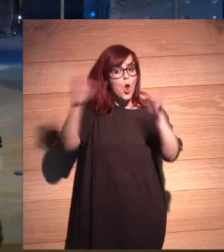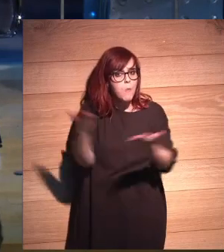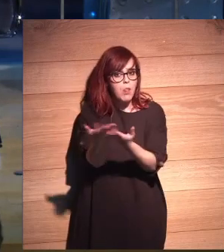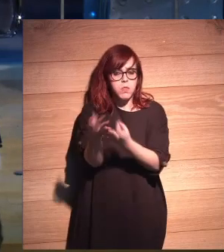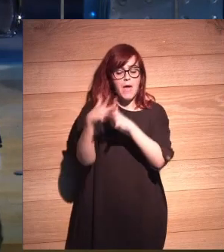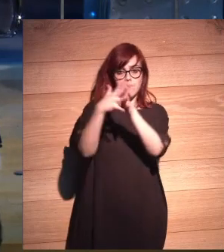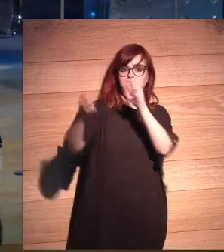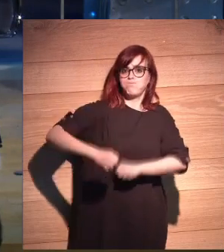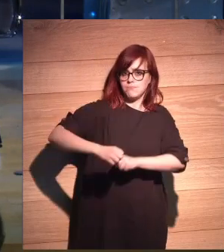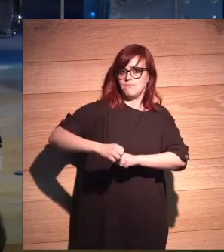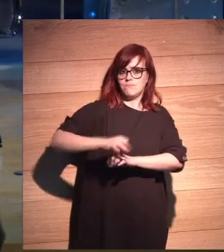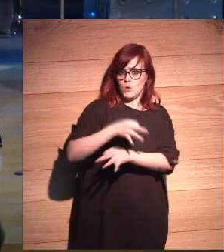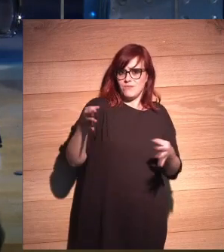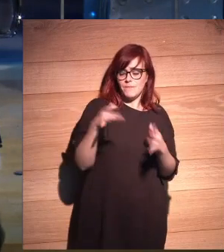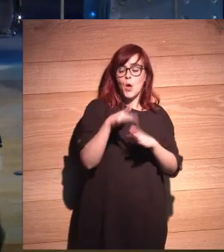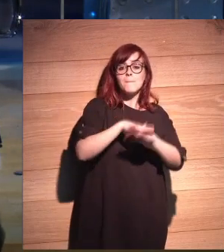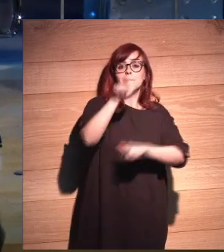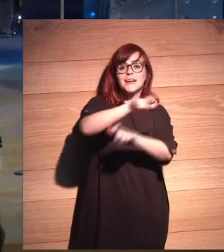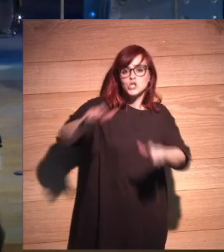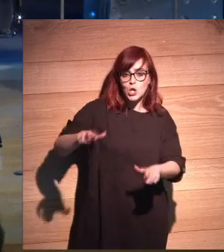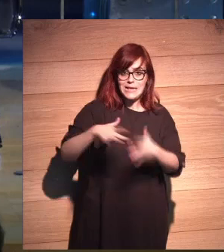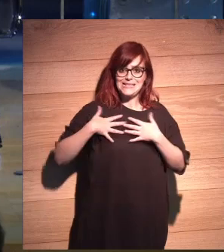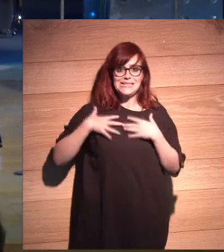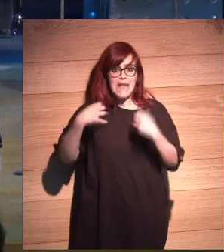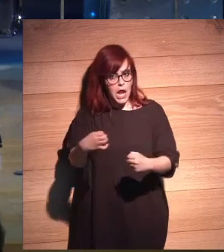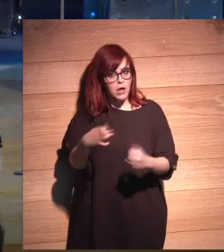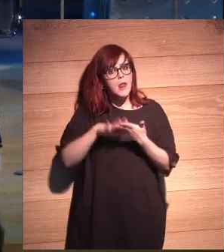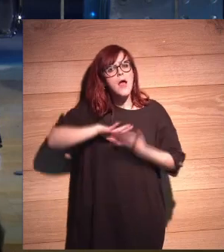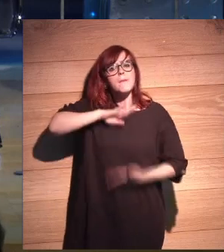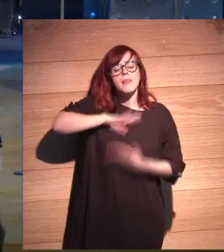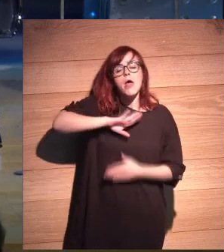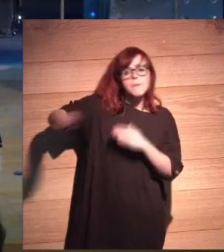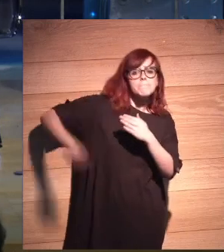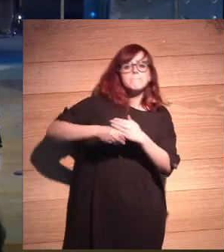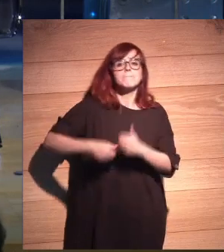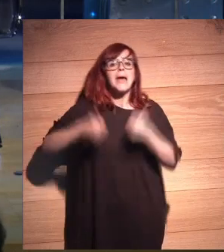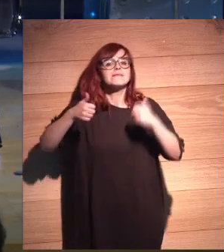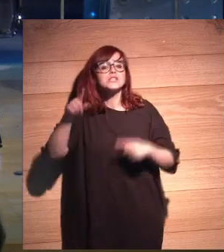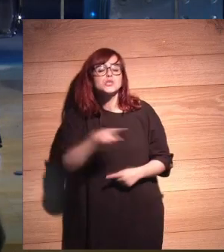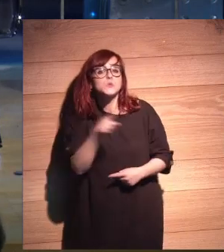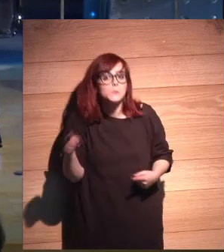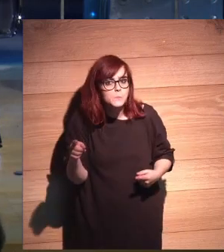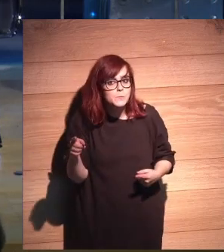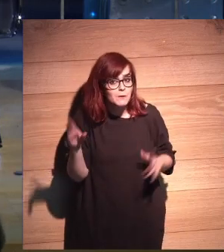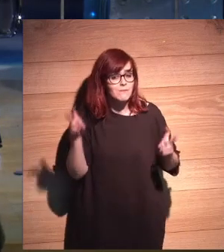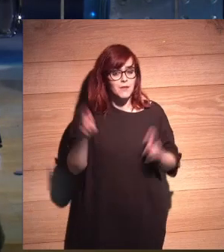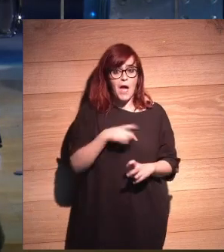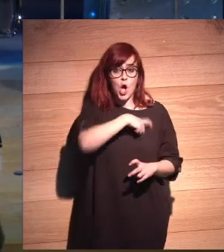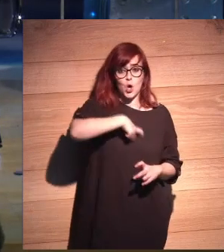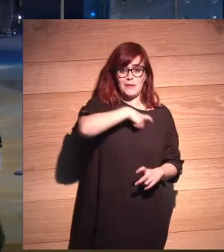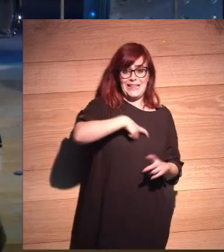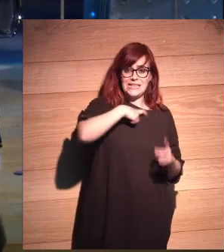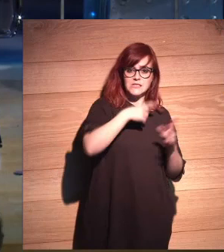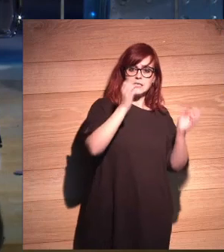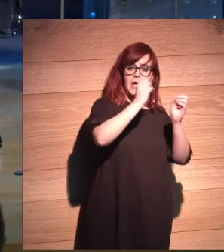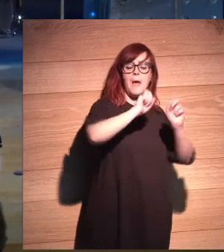temas fundamentales, ¿no? Sobre todo, hemos dicho, en personas sanas para aumentar capacidades. Yo creo que el otro tema lo tenéis en los comités